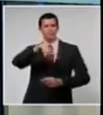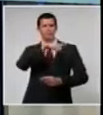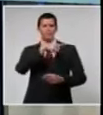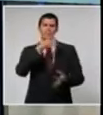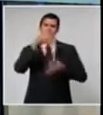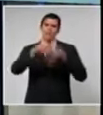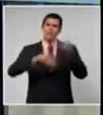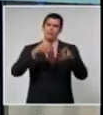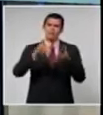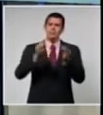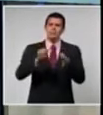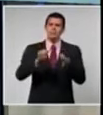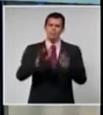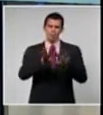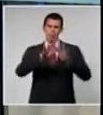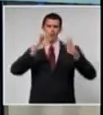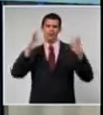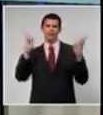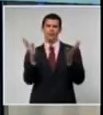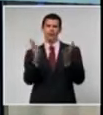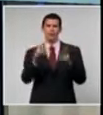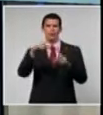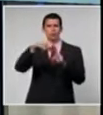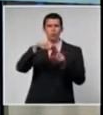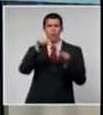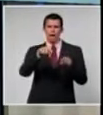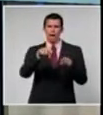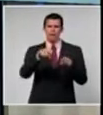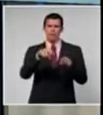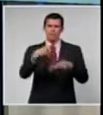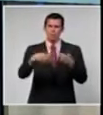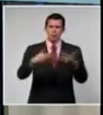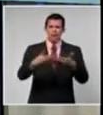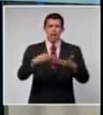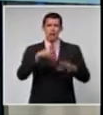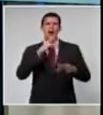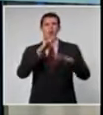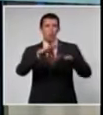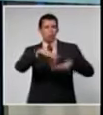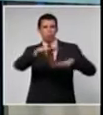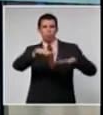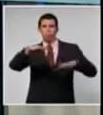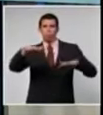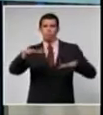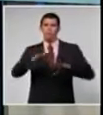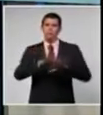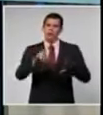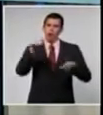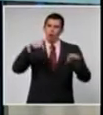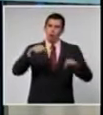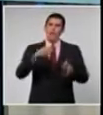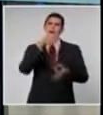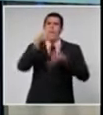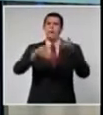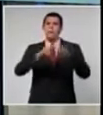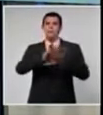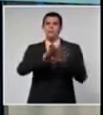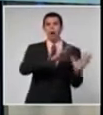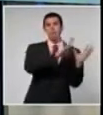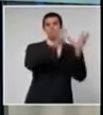de Las Tunas y ya hoy nos informó el colega Orlando Cruz que los materiales necesarios ya llegaron a la